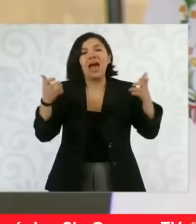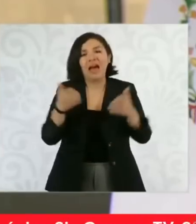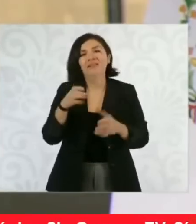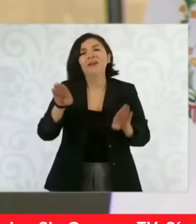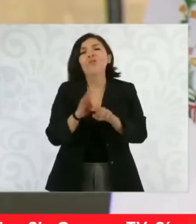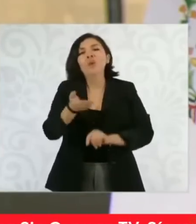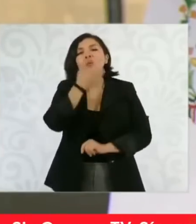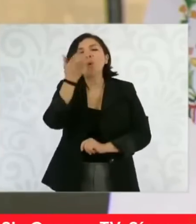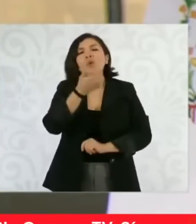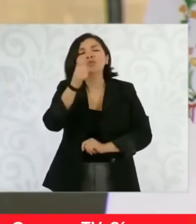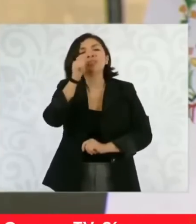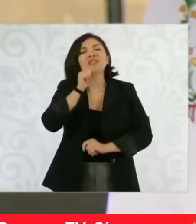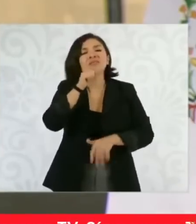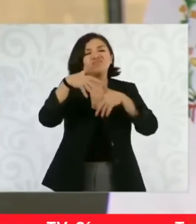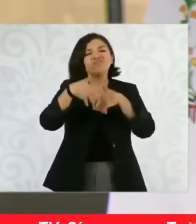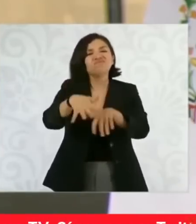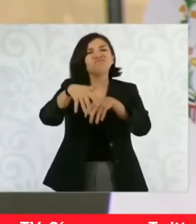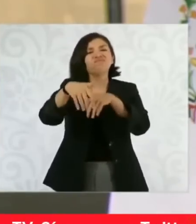desfile cívico-militar,